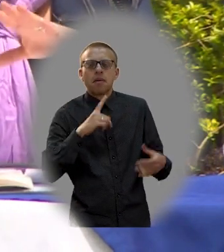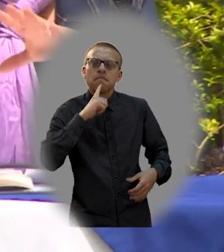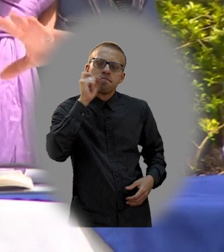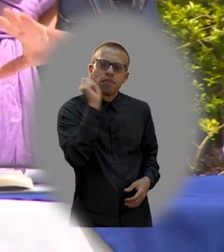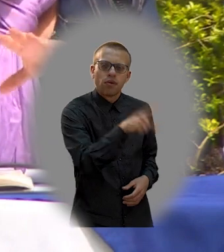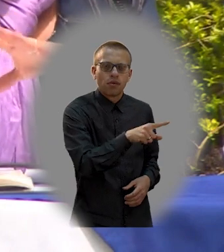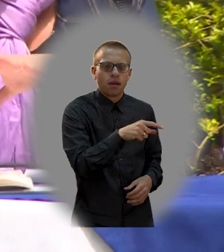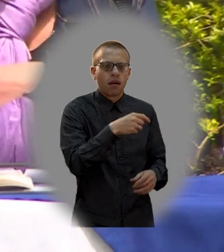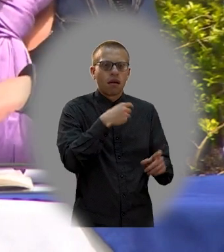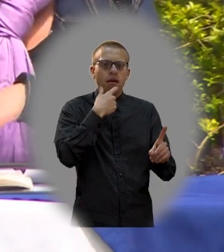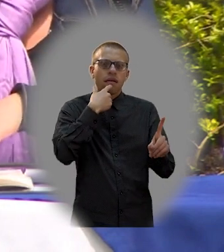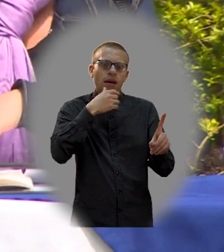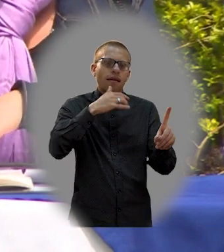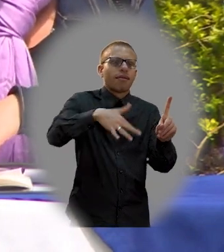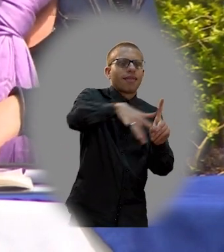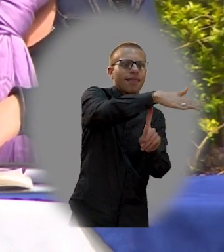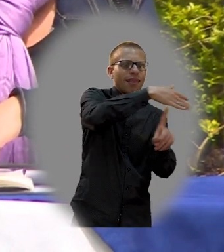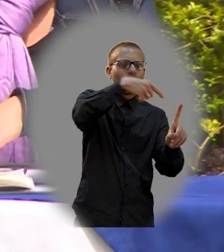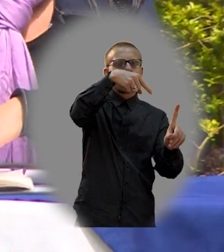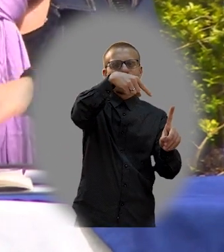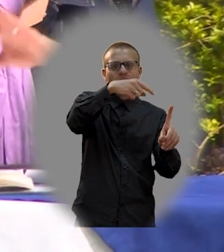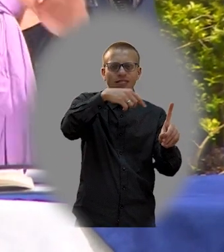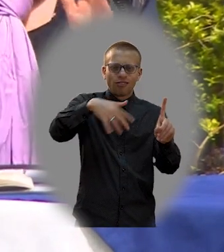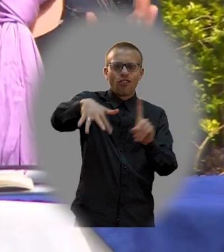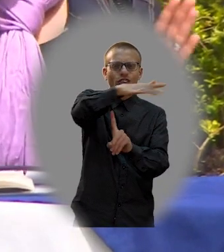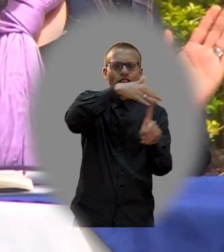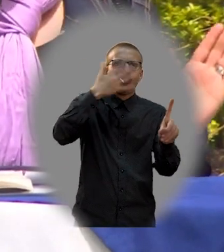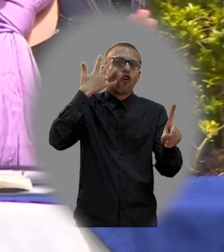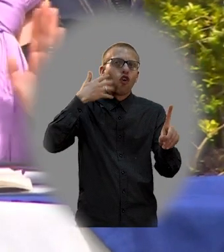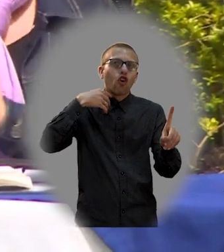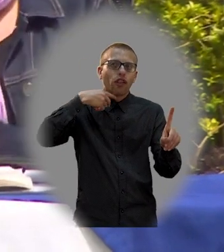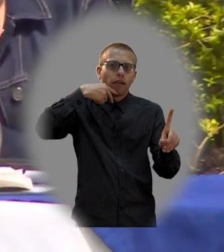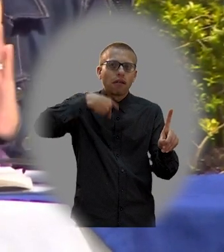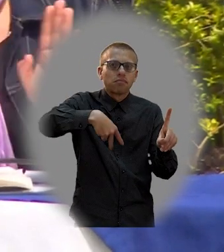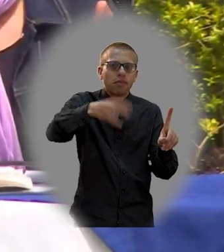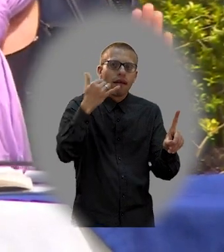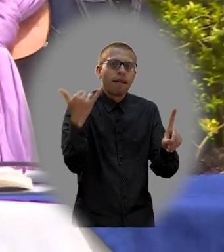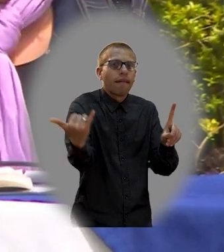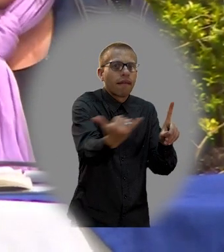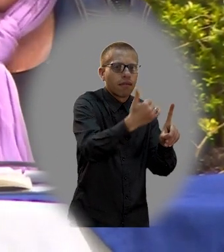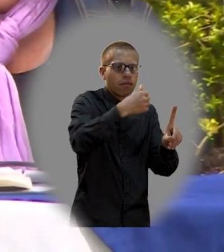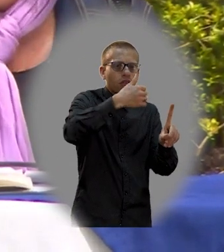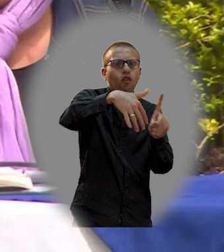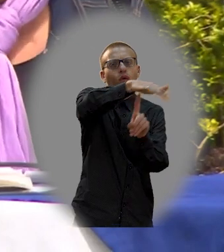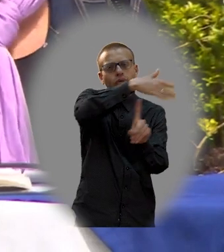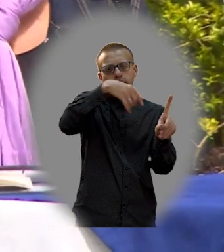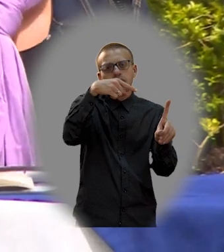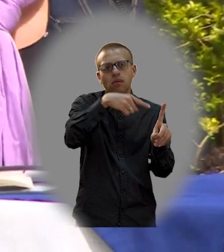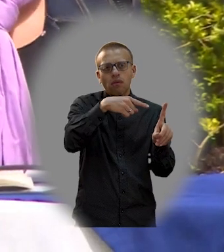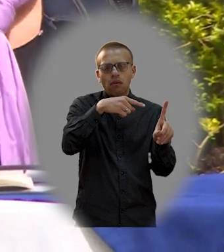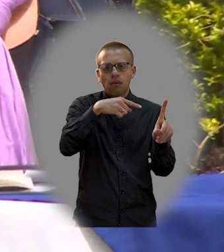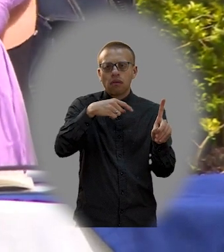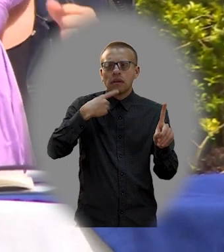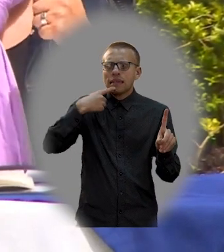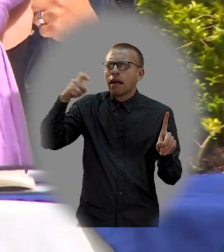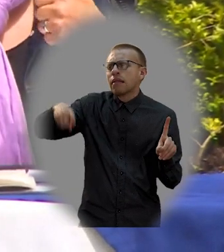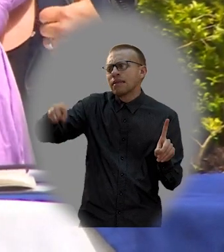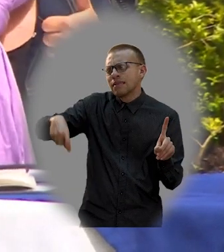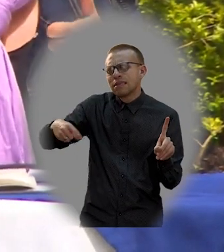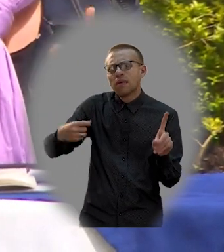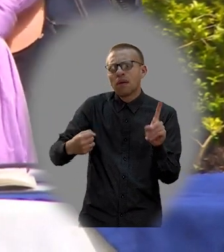de género más sensibles para la comunidad universitaria? Ya las dos maestras que nos han antecedido nos han